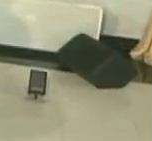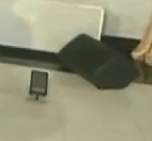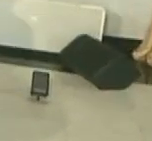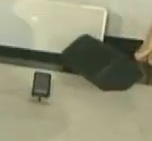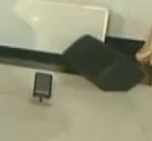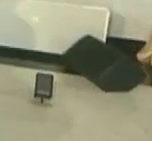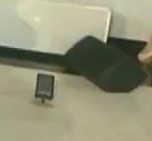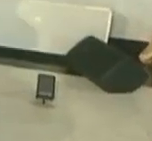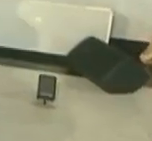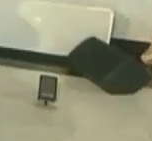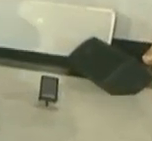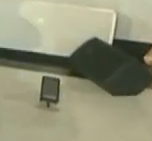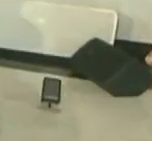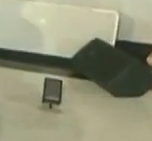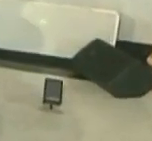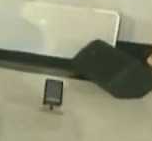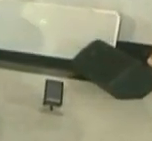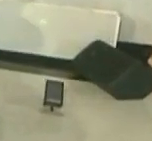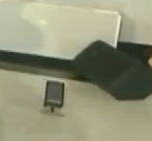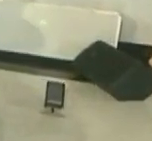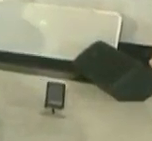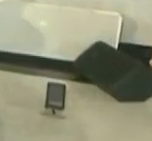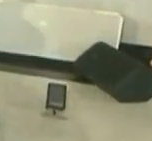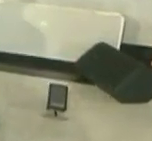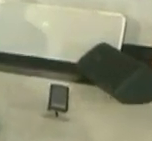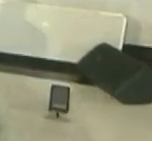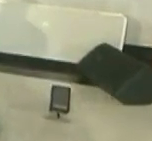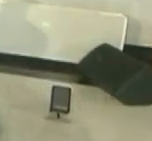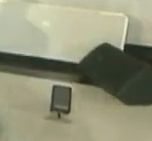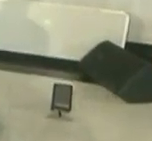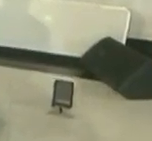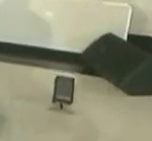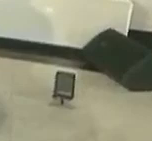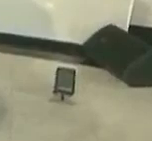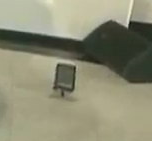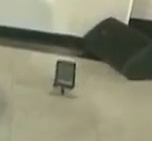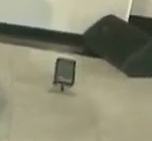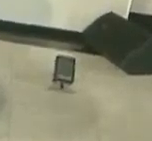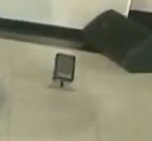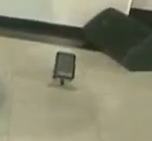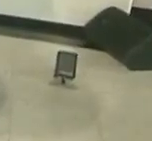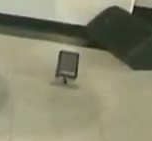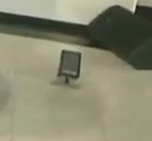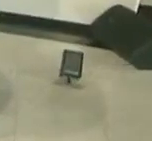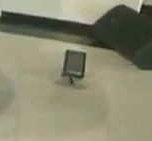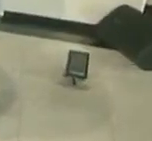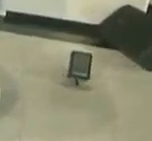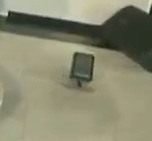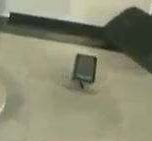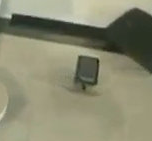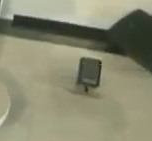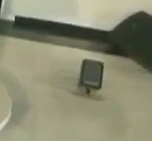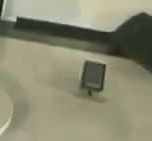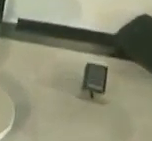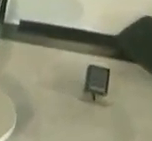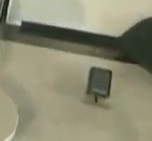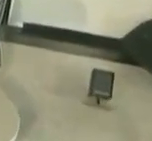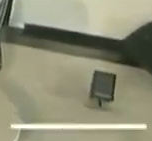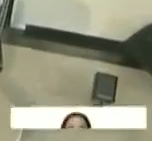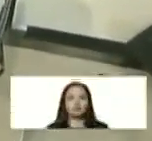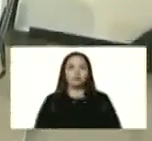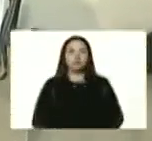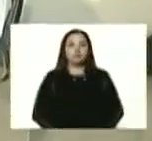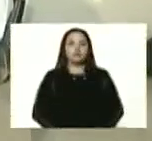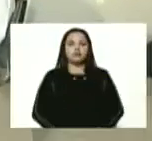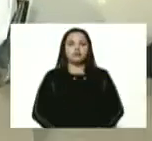Gran victoria del Sol del Perú, Sol del Perú. Escuchen bien, en el Salón Sol del Perú, Palacio